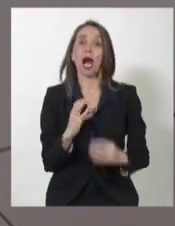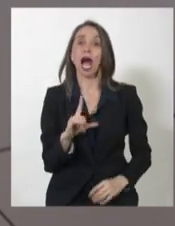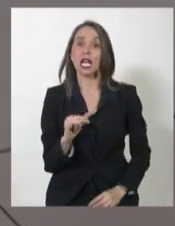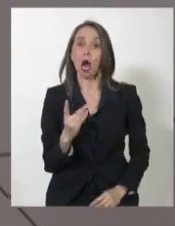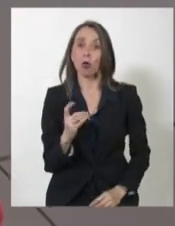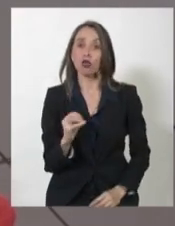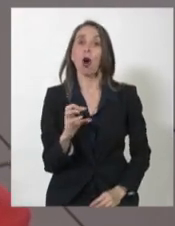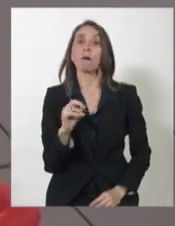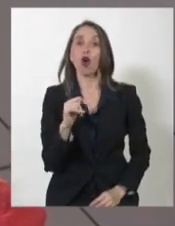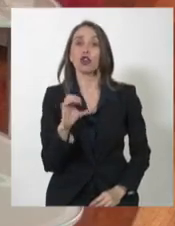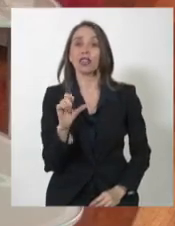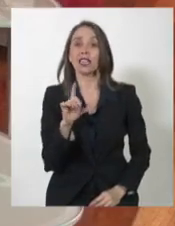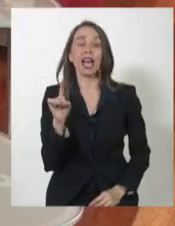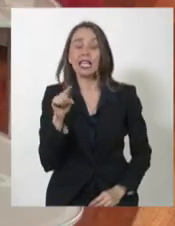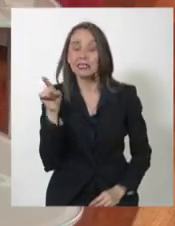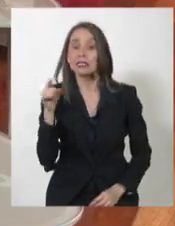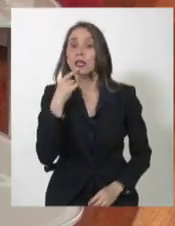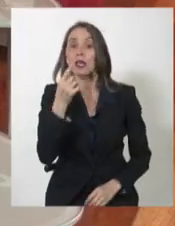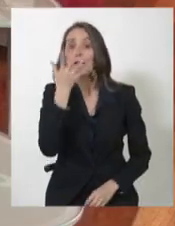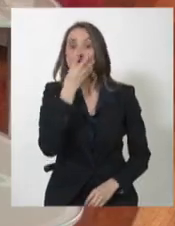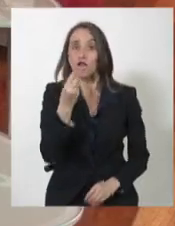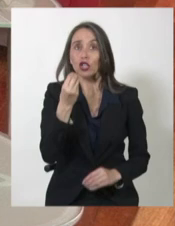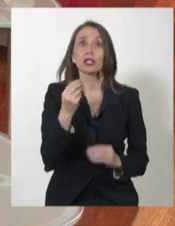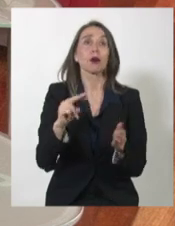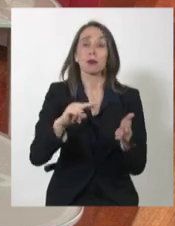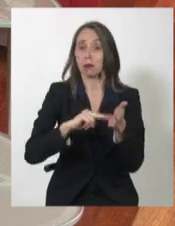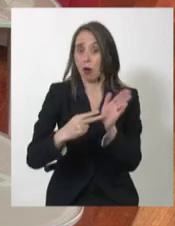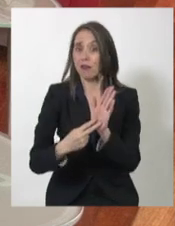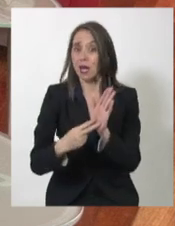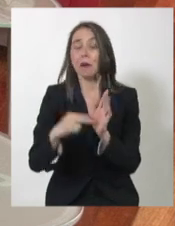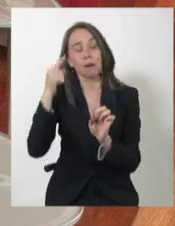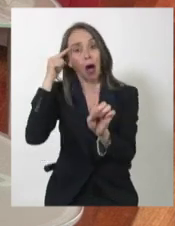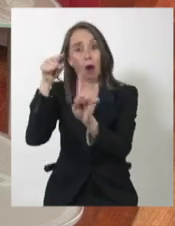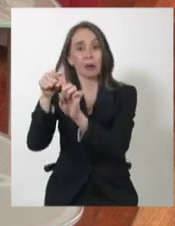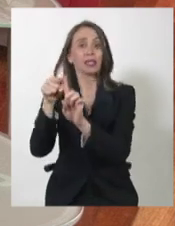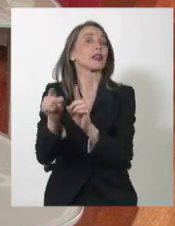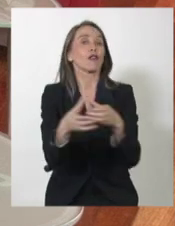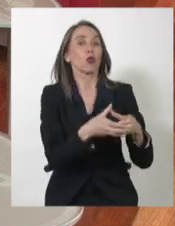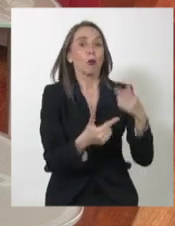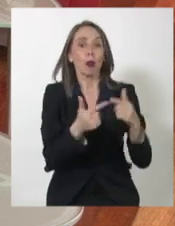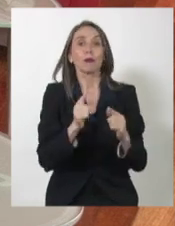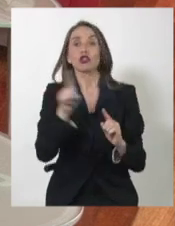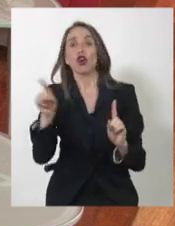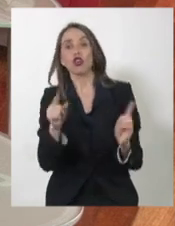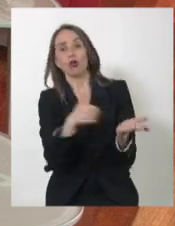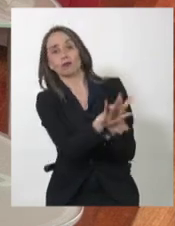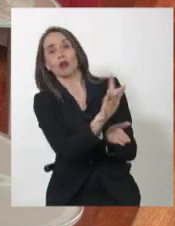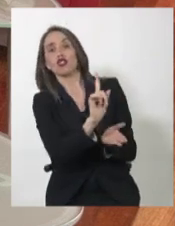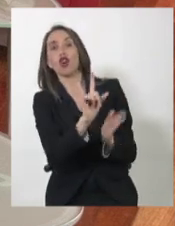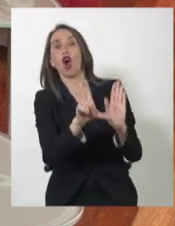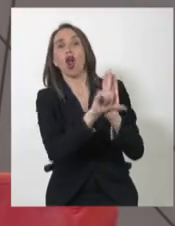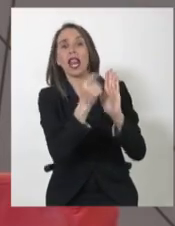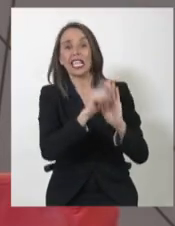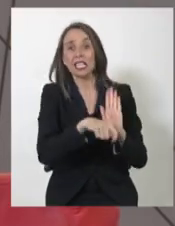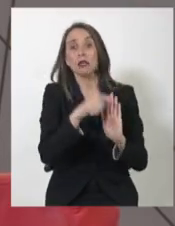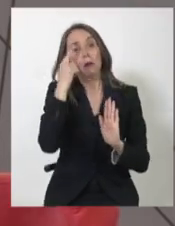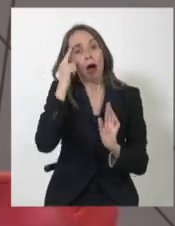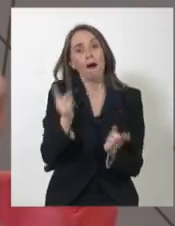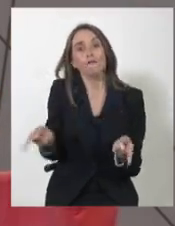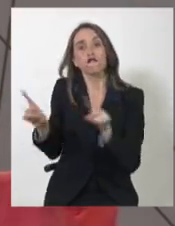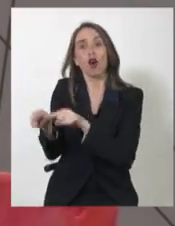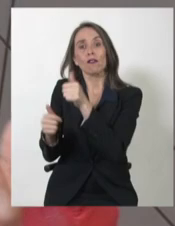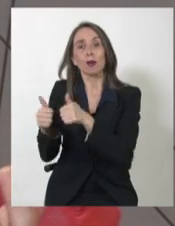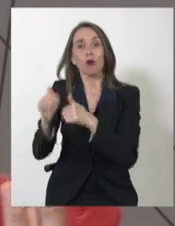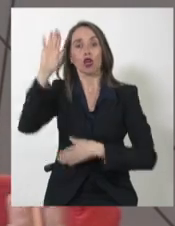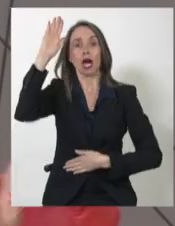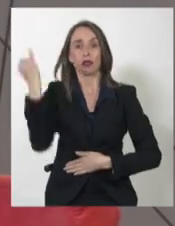súper bonito, ¿no? Porque si hay un problema de deslegitimación de los partidos políticos, aquí lo que hay que dar es juego a los independientes. Bueno, ¿cómo se hace? Ahí no